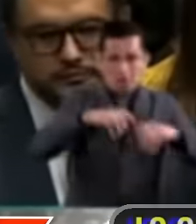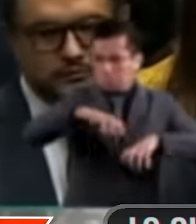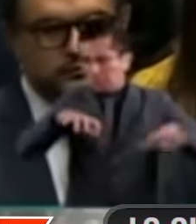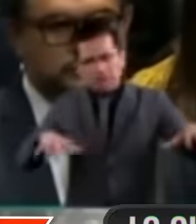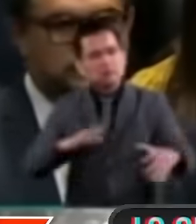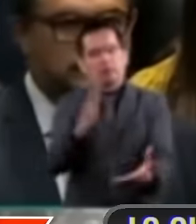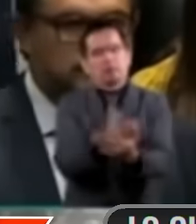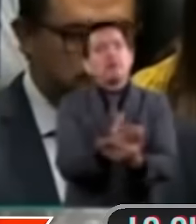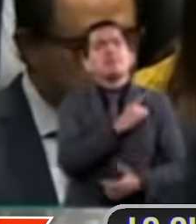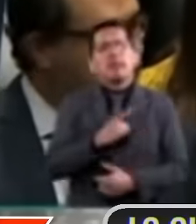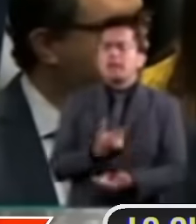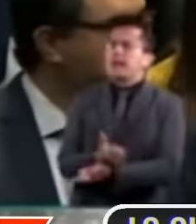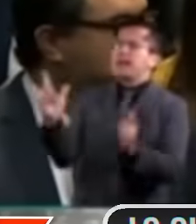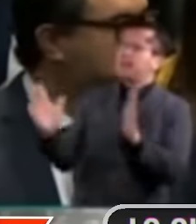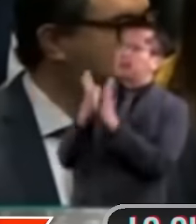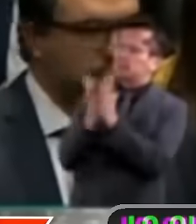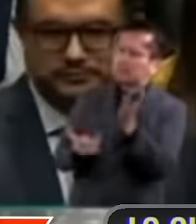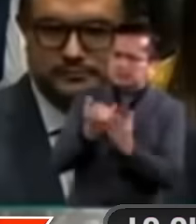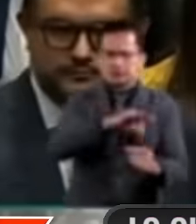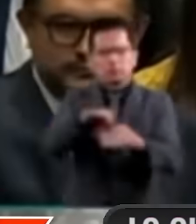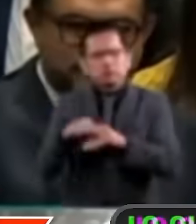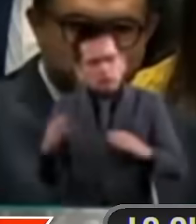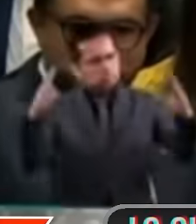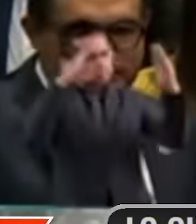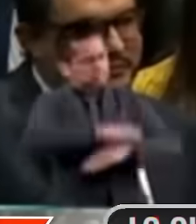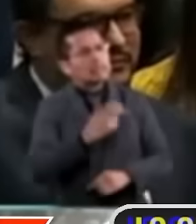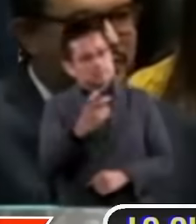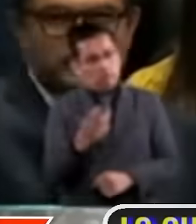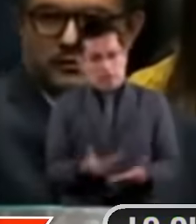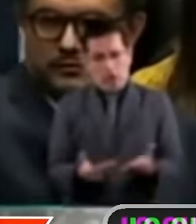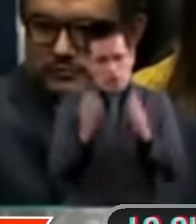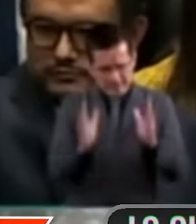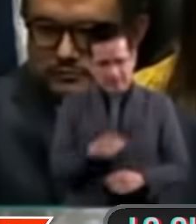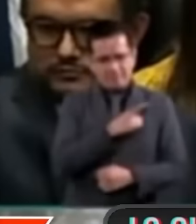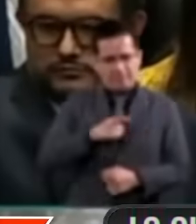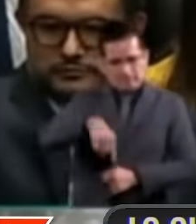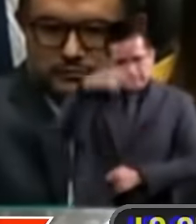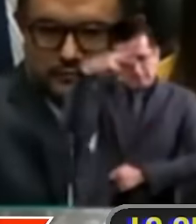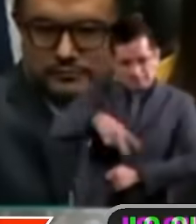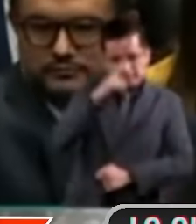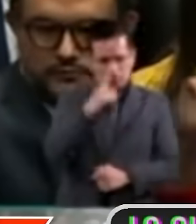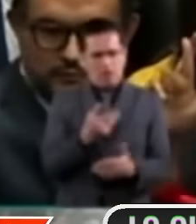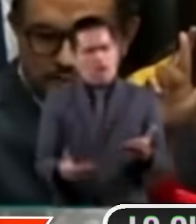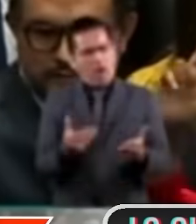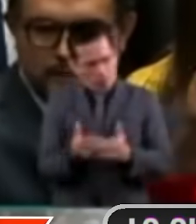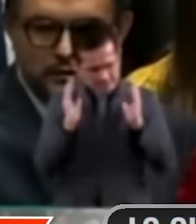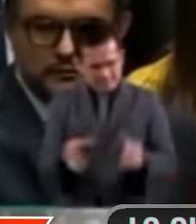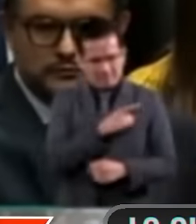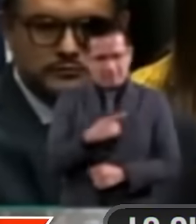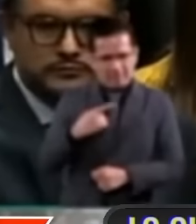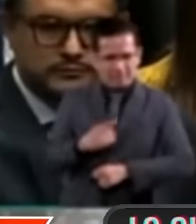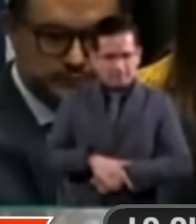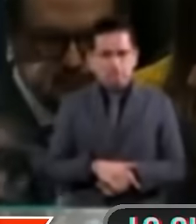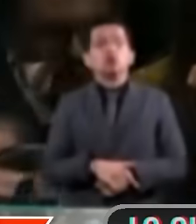estos delitos, porque saben que son inmunes. Aparte, Xochitl Gálvez no renunció a la senaduría, sigue teniendo fuero, Ali, todos estos tienen